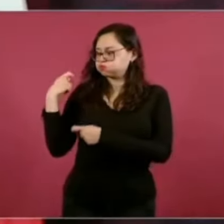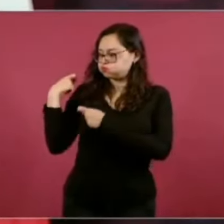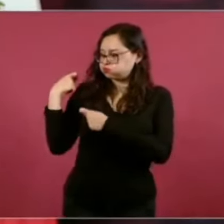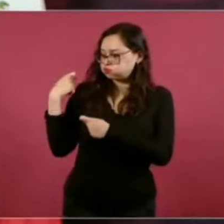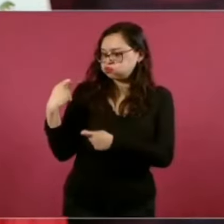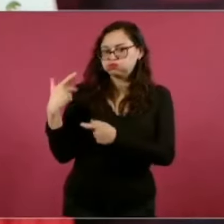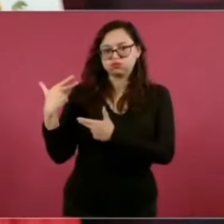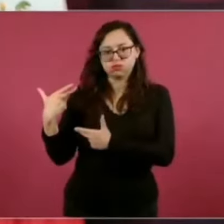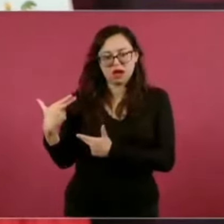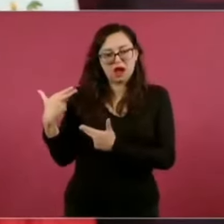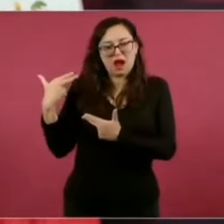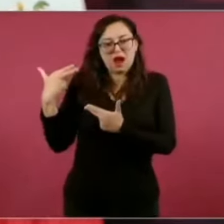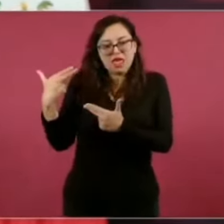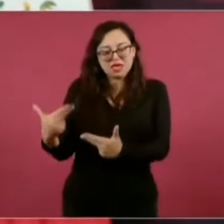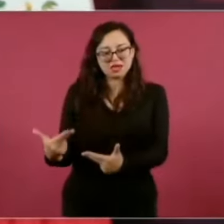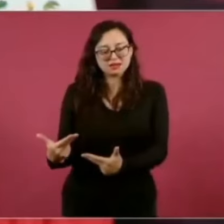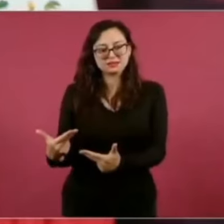heredamos